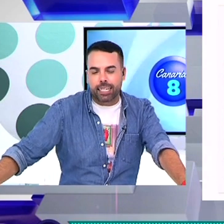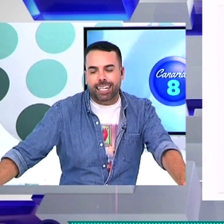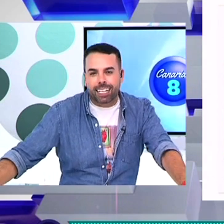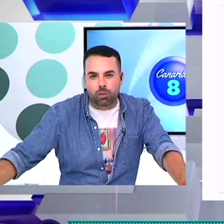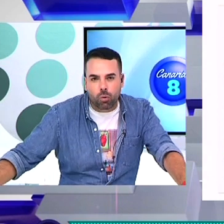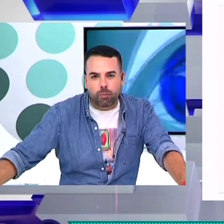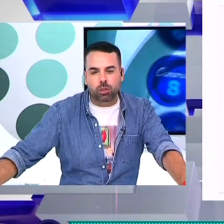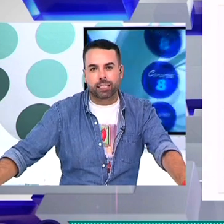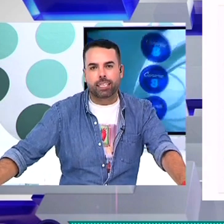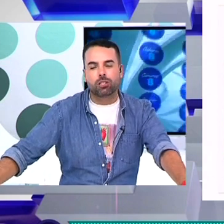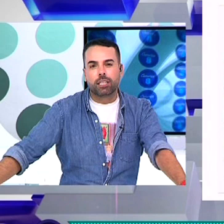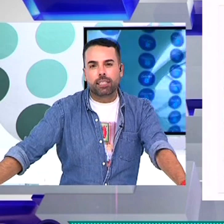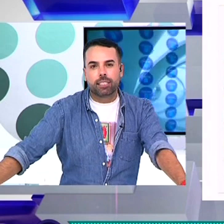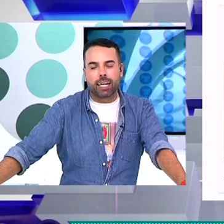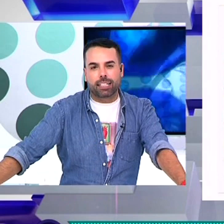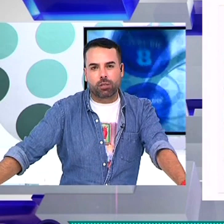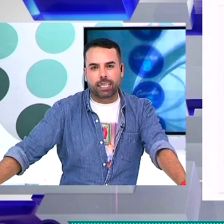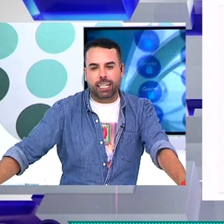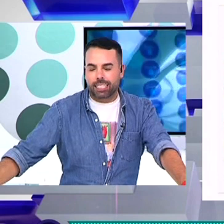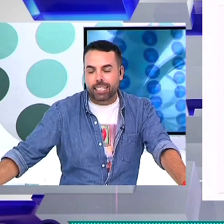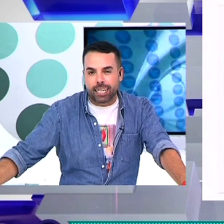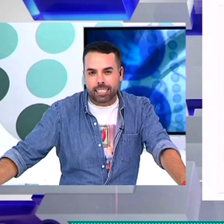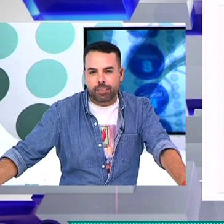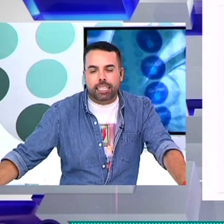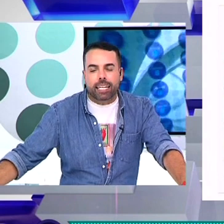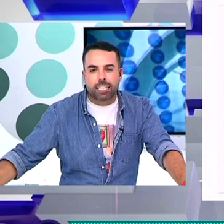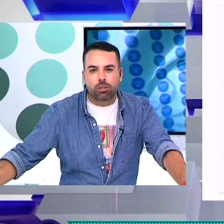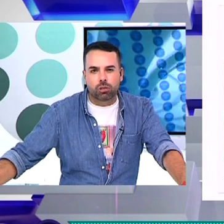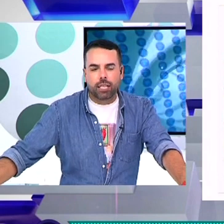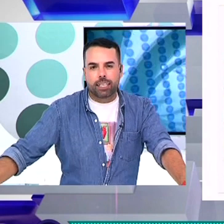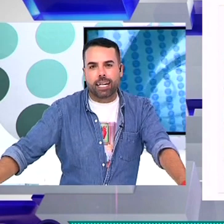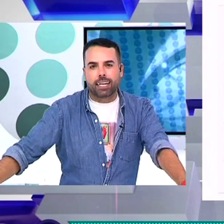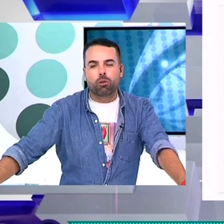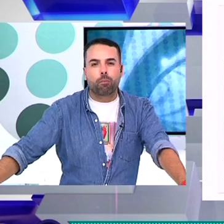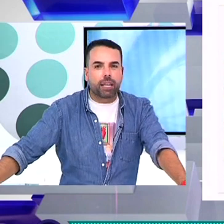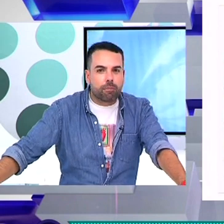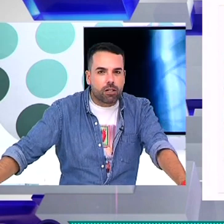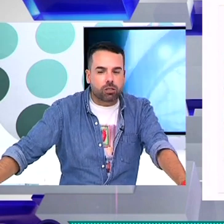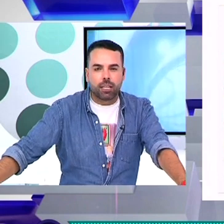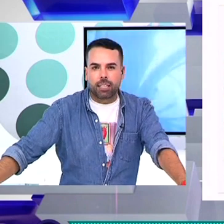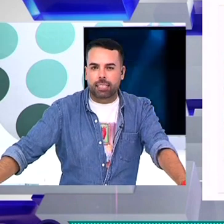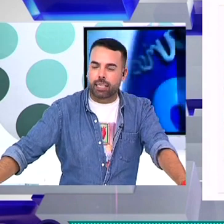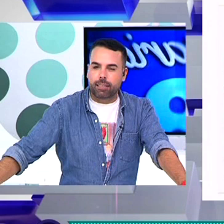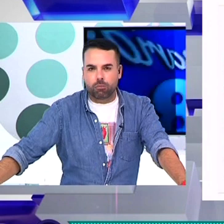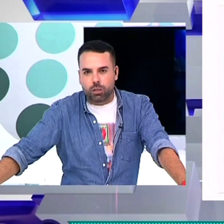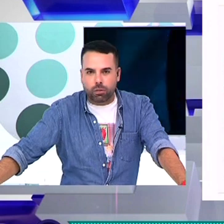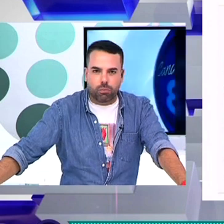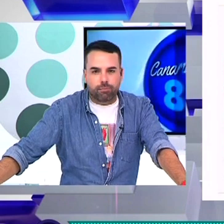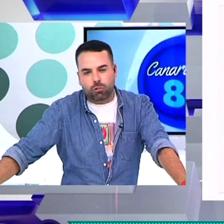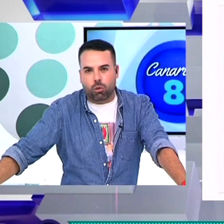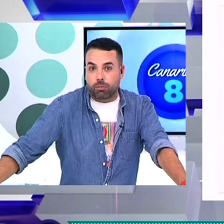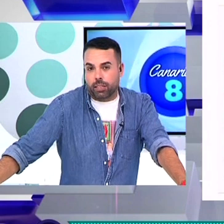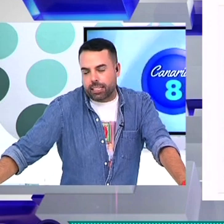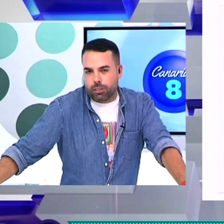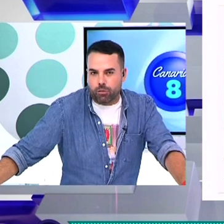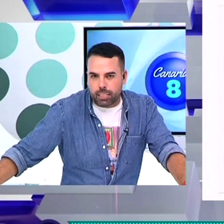Canarias, el que cada año jugamos, este año de la gasolinera La Chasnera. Ya saben, 7 años ganando premios. Así que, bueno, pues